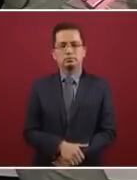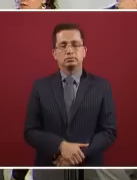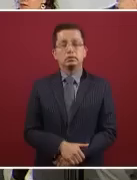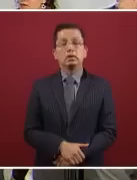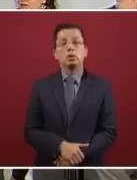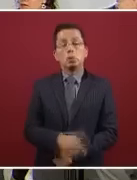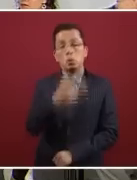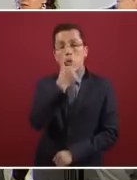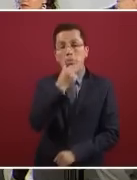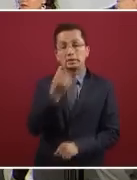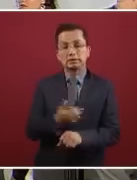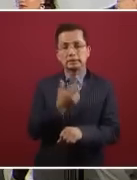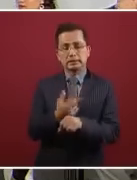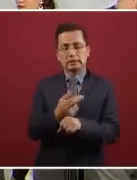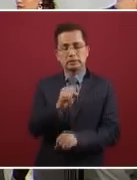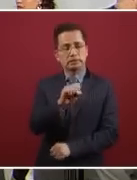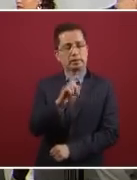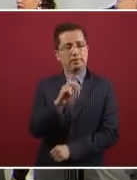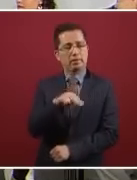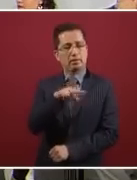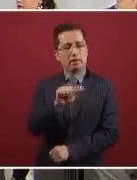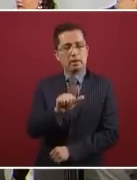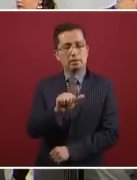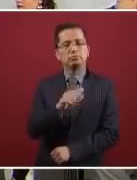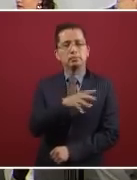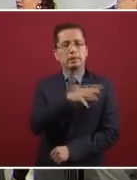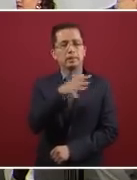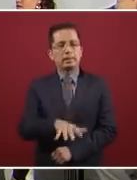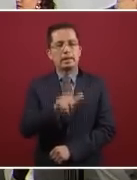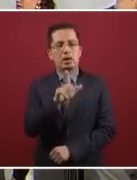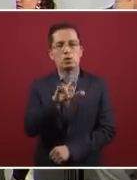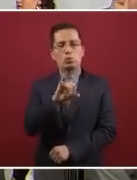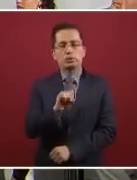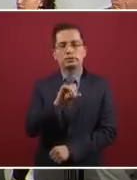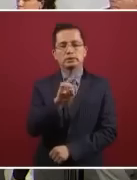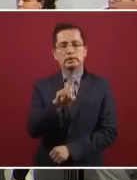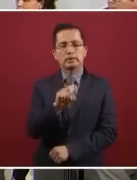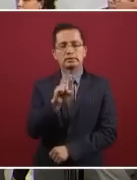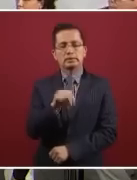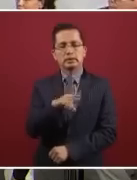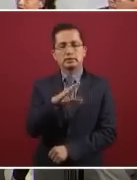El secretario de la Defensa Nacional, general Luis Crescencio Sandoval.